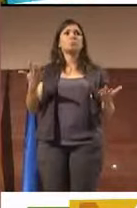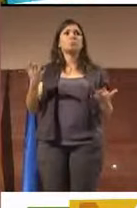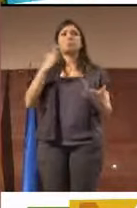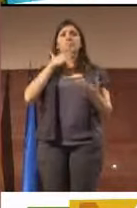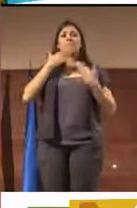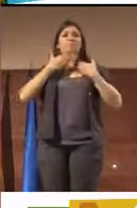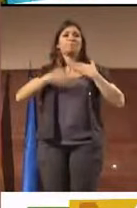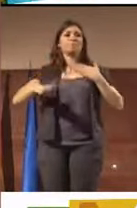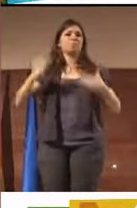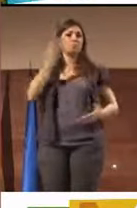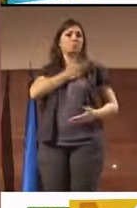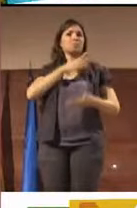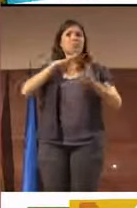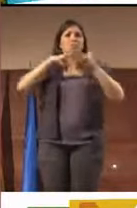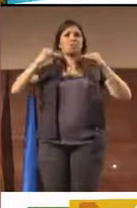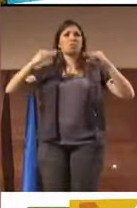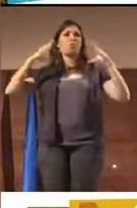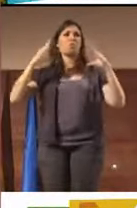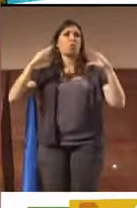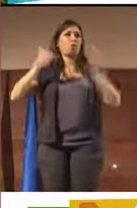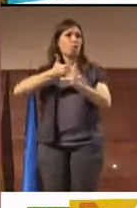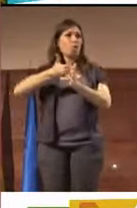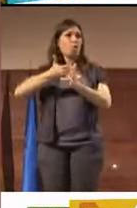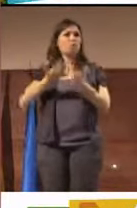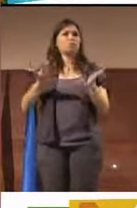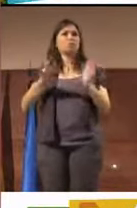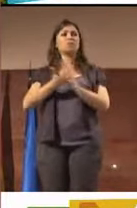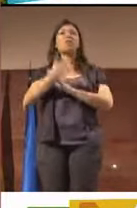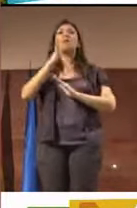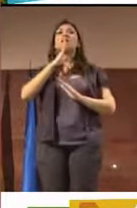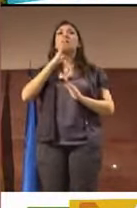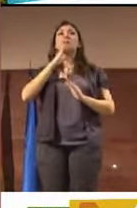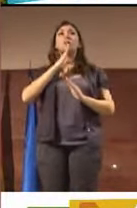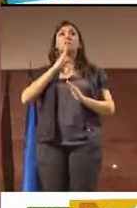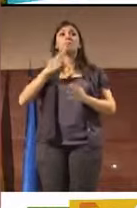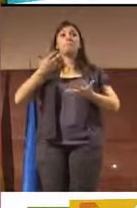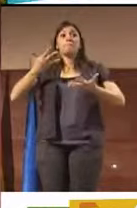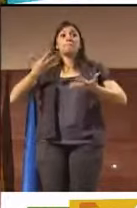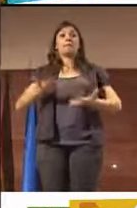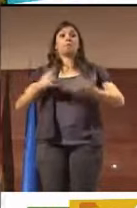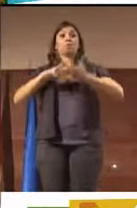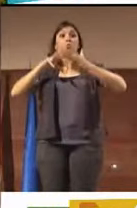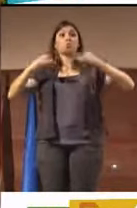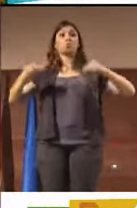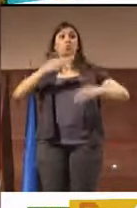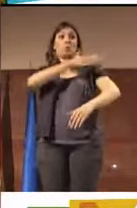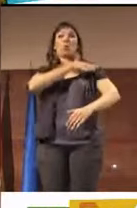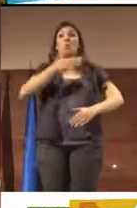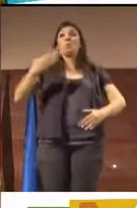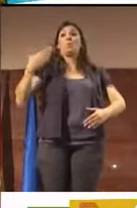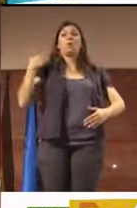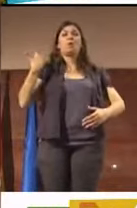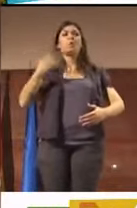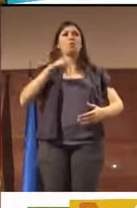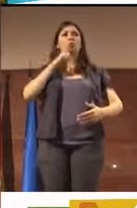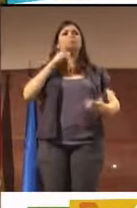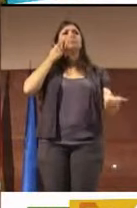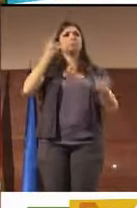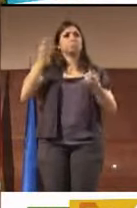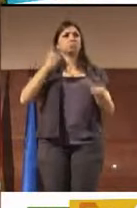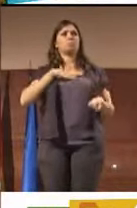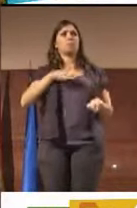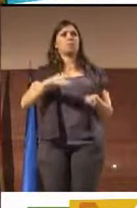múltiple, distrofia muscular. Lo que hace es soportar el 100% del peso muscular de los brazos. Se pueden regular